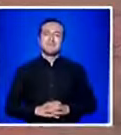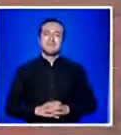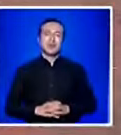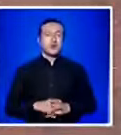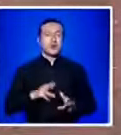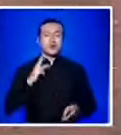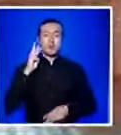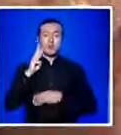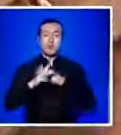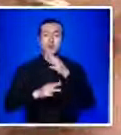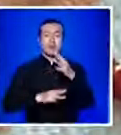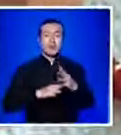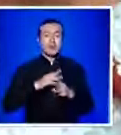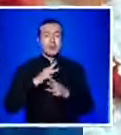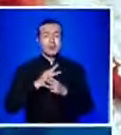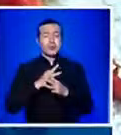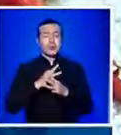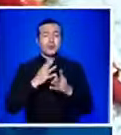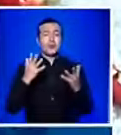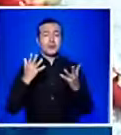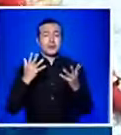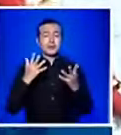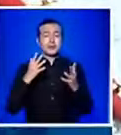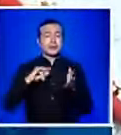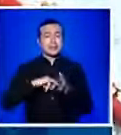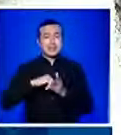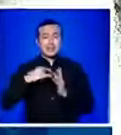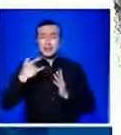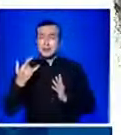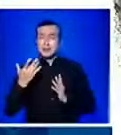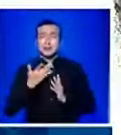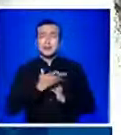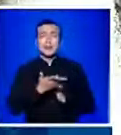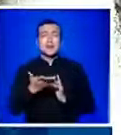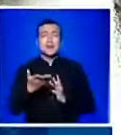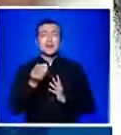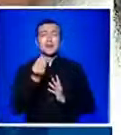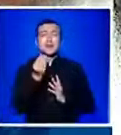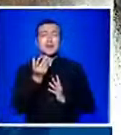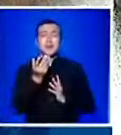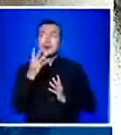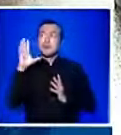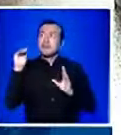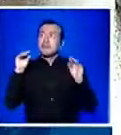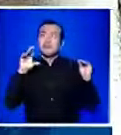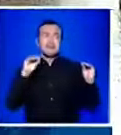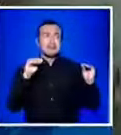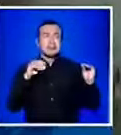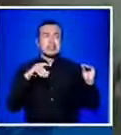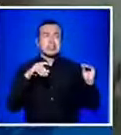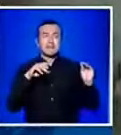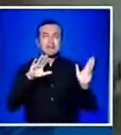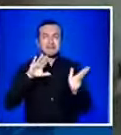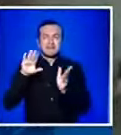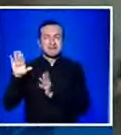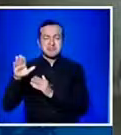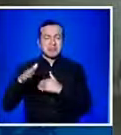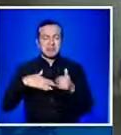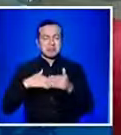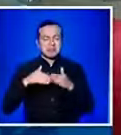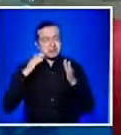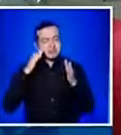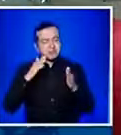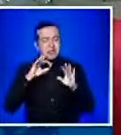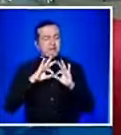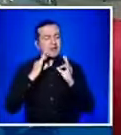de la tecnología, los cortes de luz desafían a los ciudadanos a encontrar actividades que no la necesiten. Familias